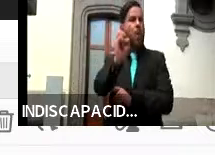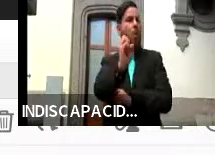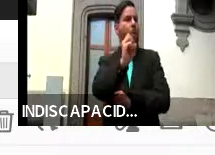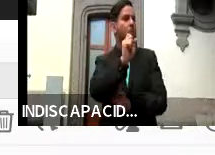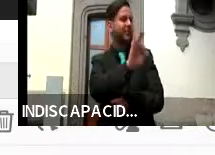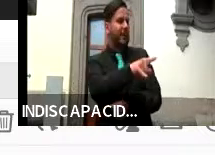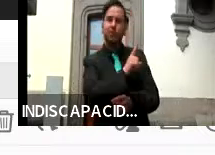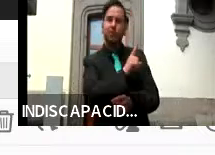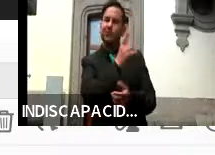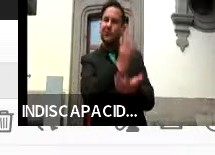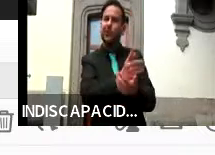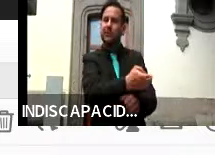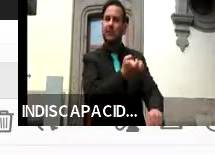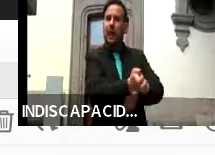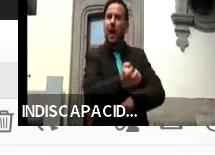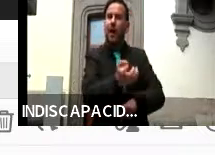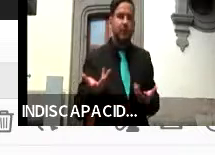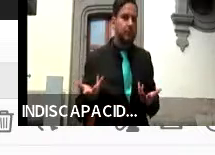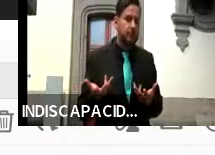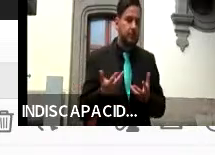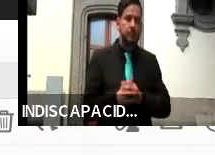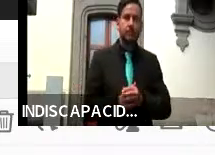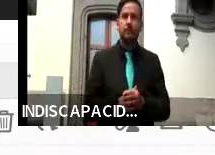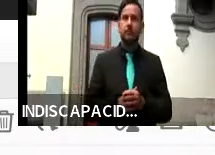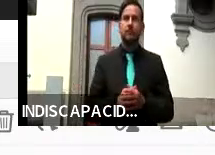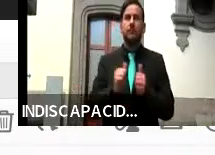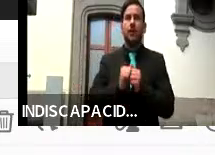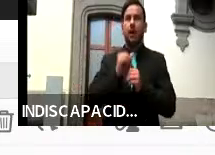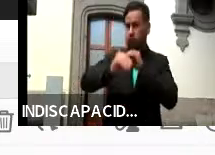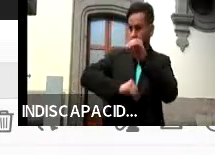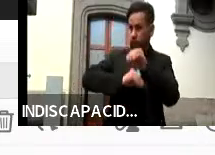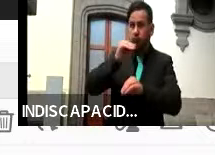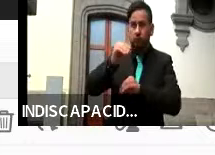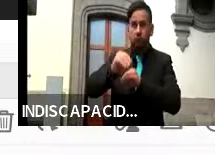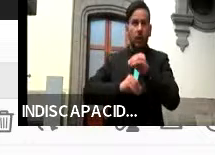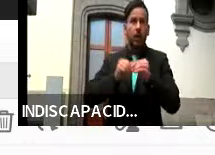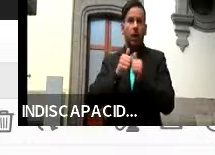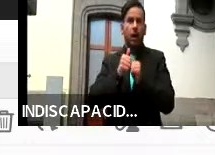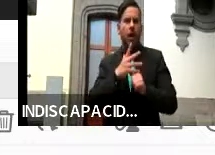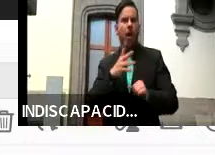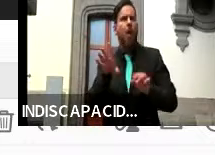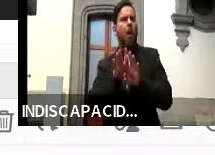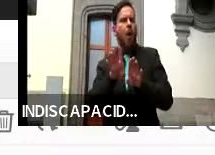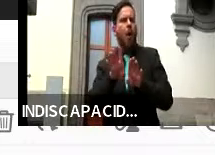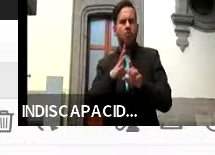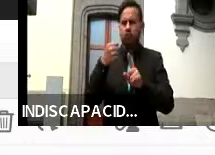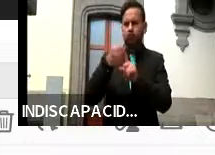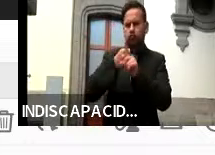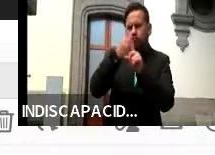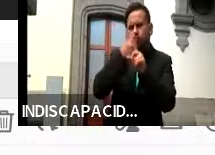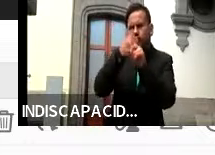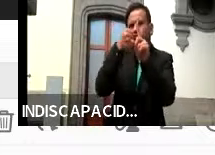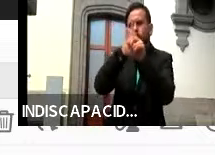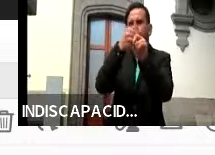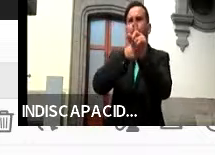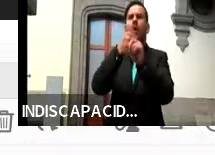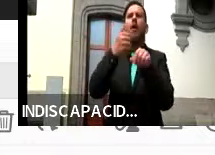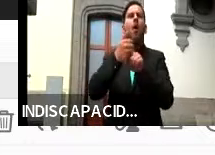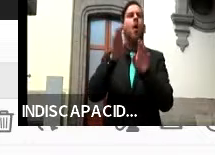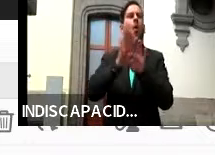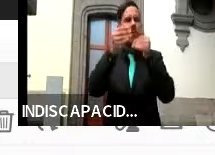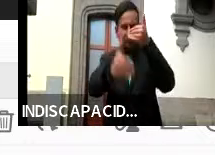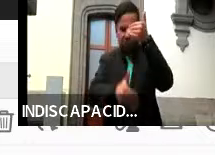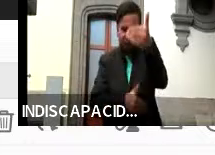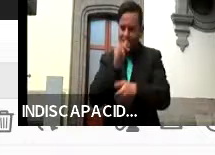la construcción de estos planes. Elaborar esa propuesta de construcción del plan por fases, difundir